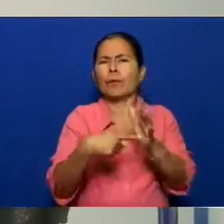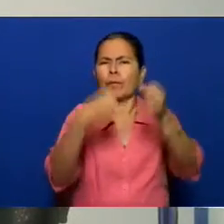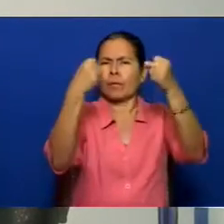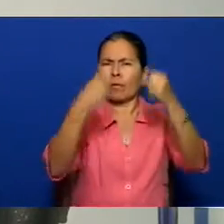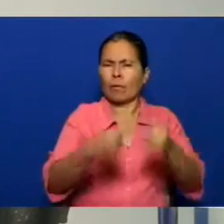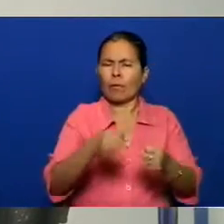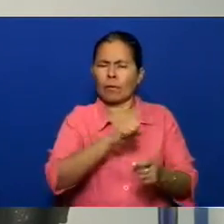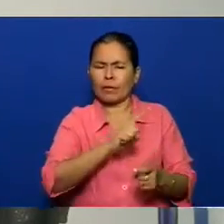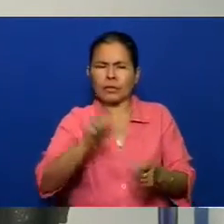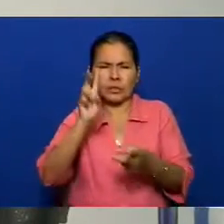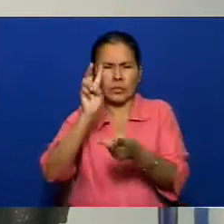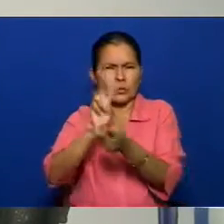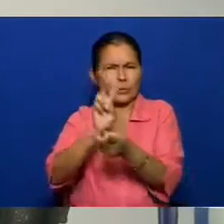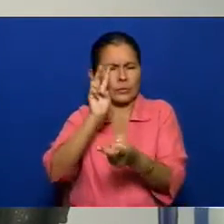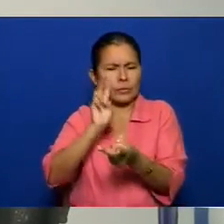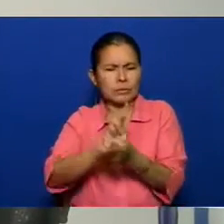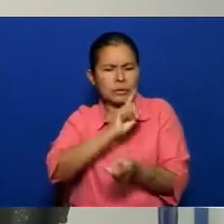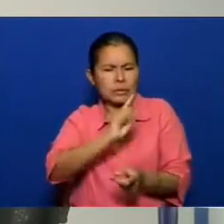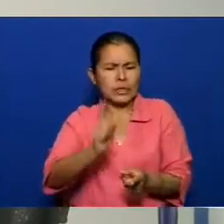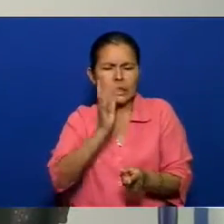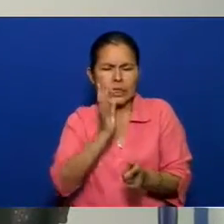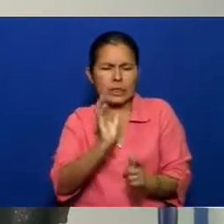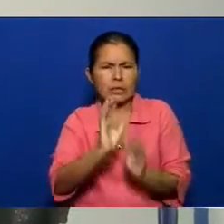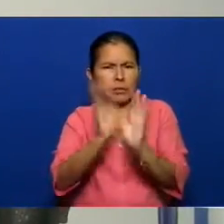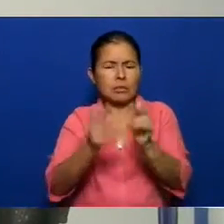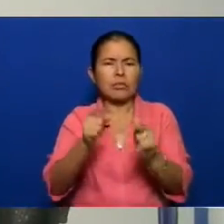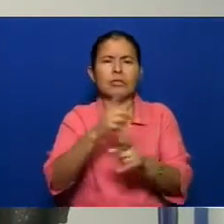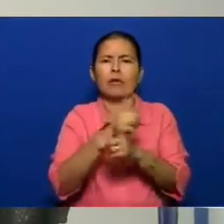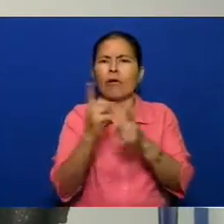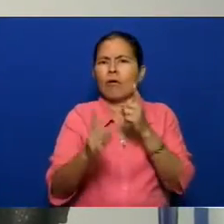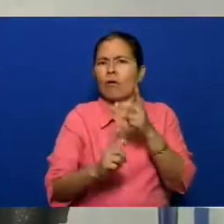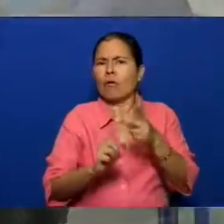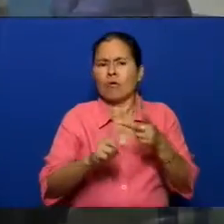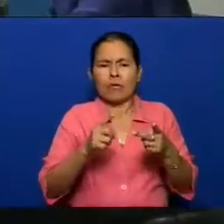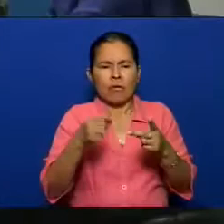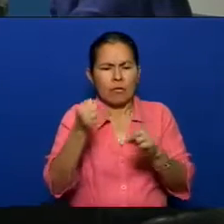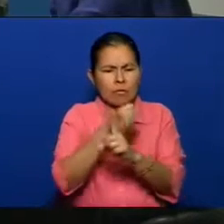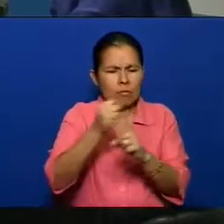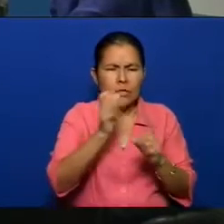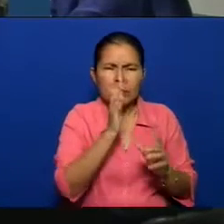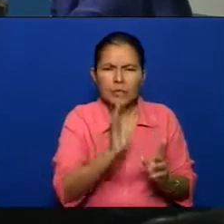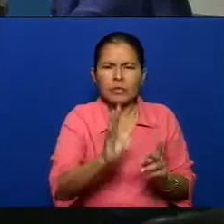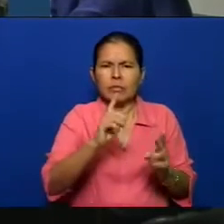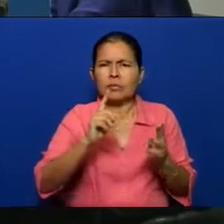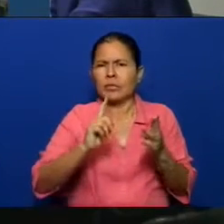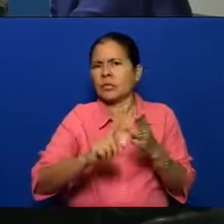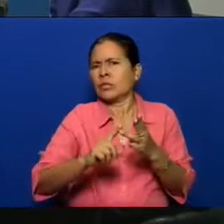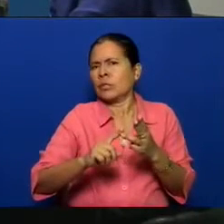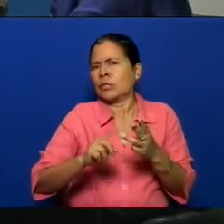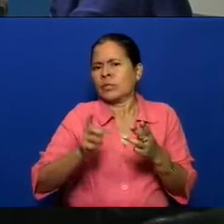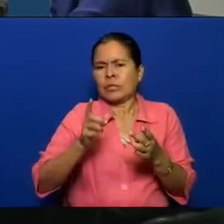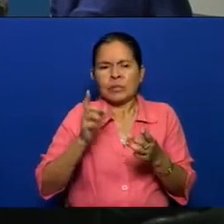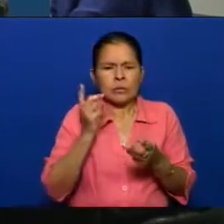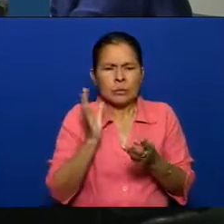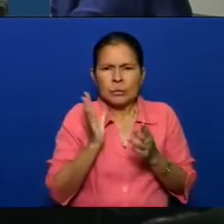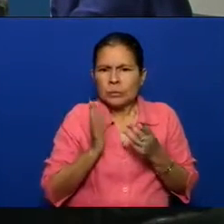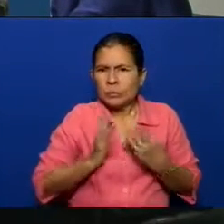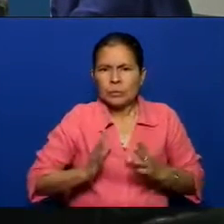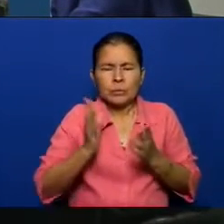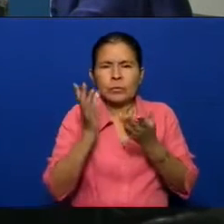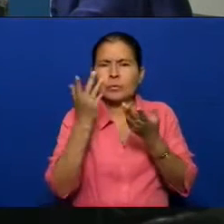se maltrata a un niño, donde hay explotación sexual, trata de personas. Esa es una de las partes